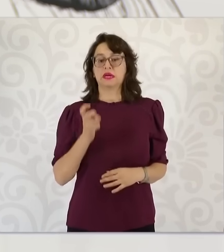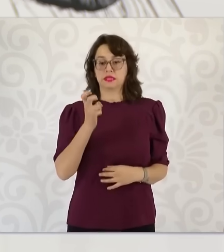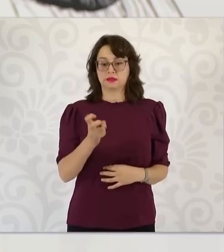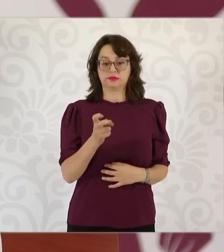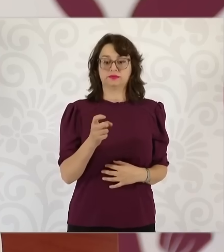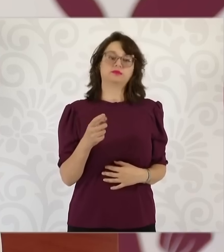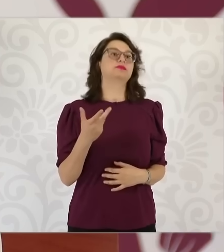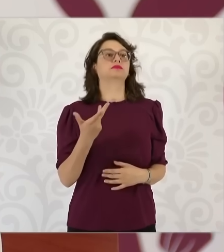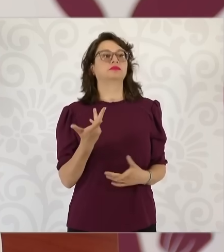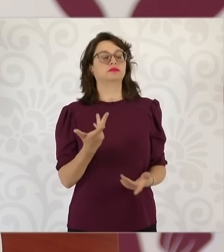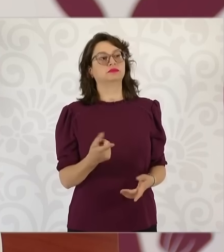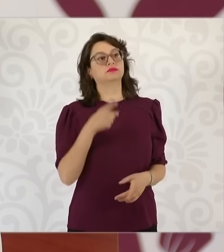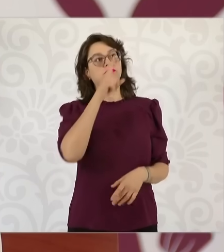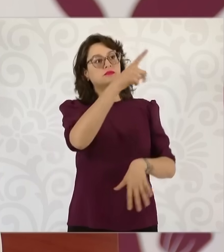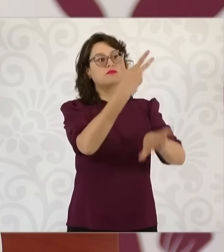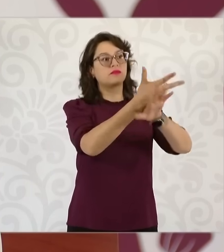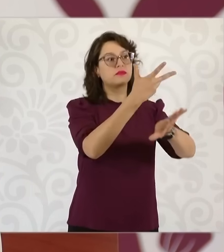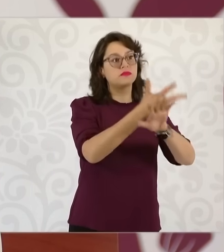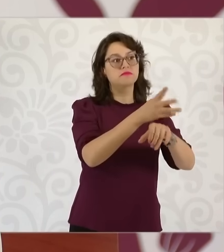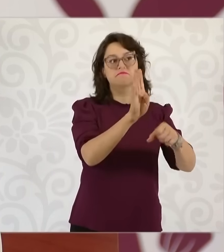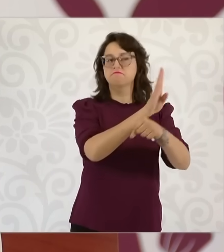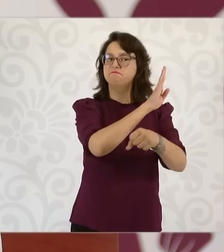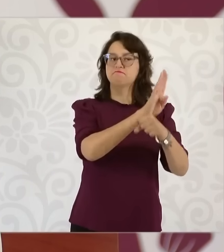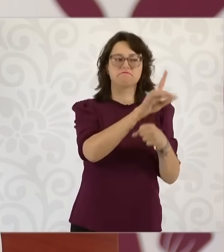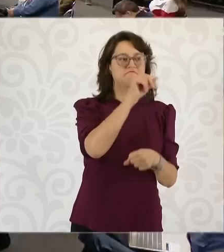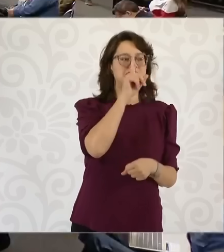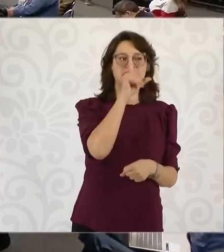le beneficia ni a Estados Unidos ni a México.